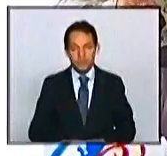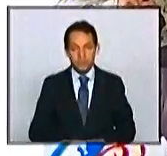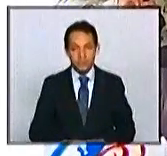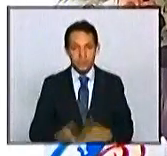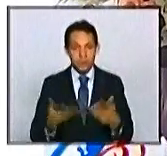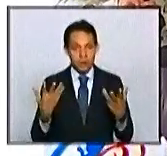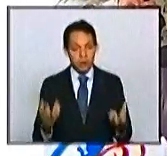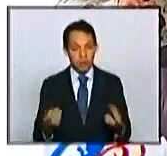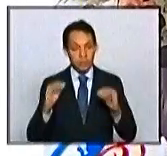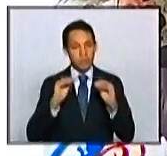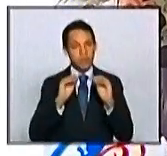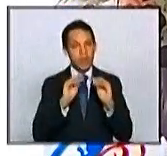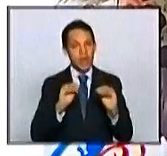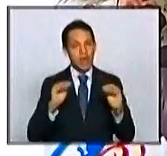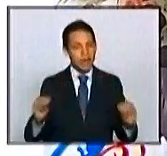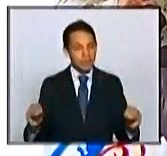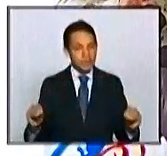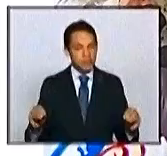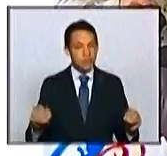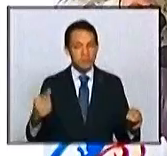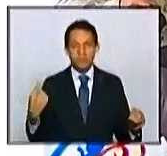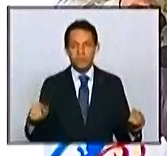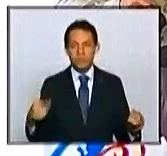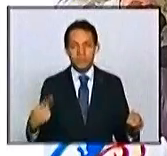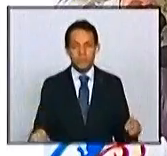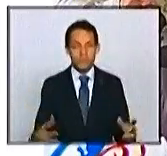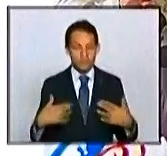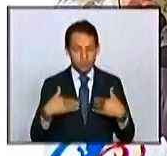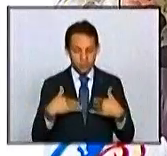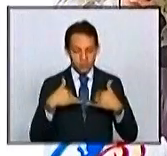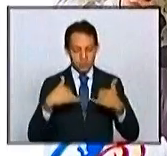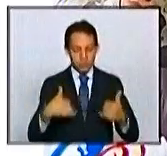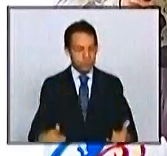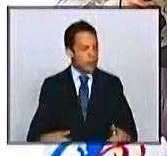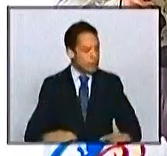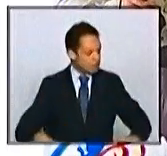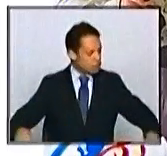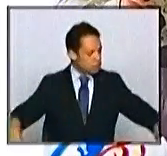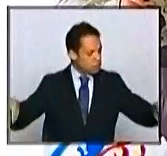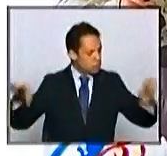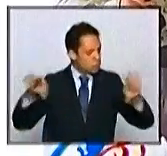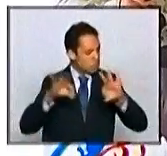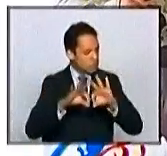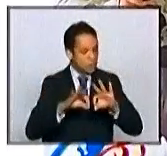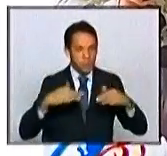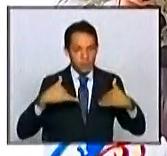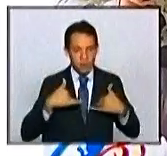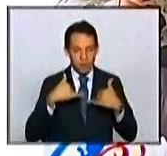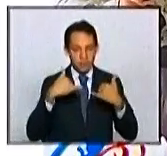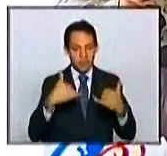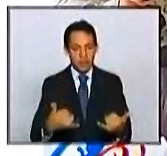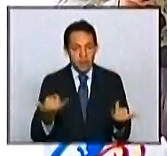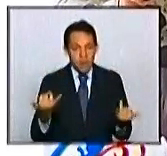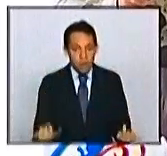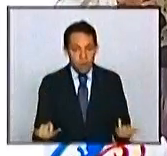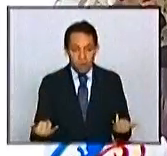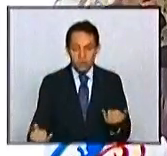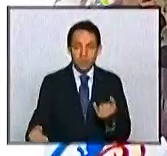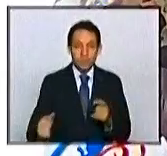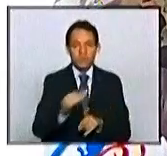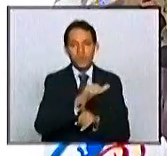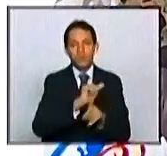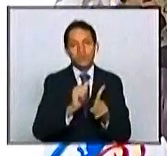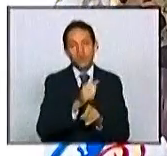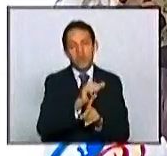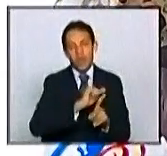quiero traer también a colación que la felicidad está tomando un concepto tan importante y tan relevante en nuestra sociedad actual, que ya